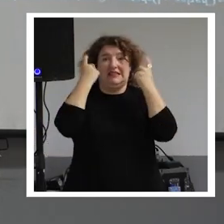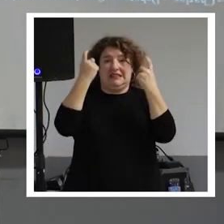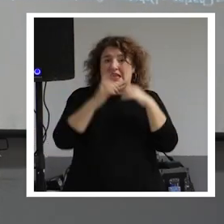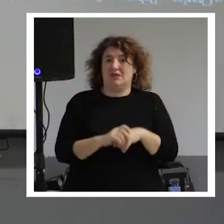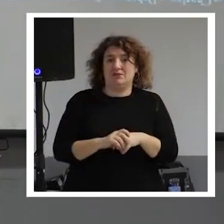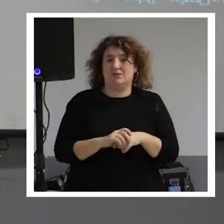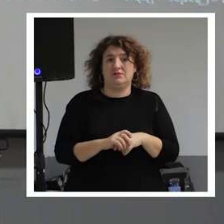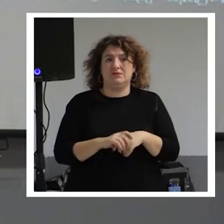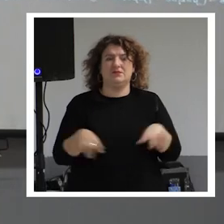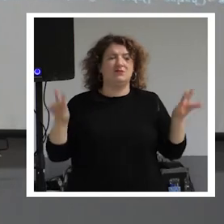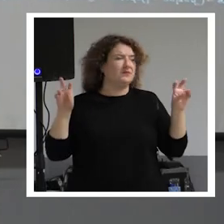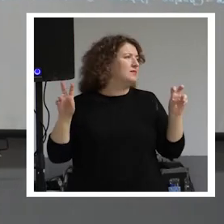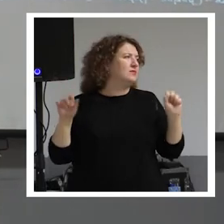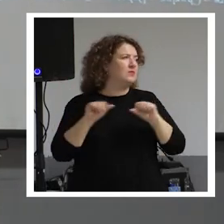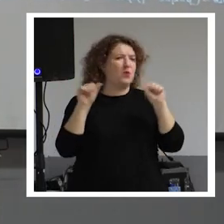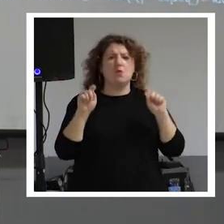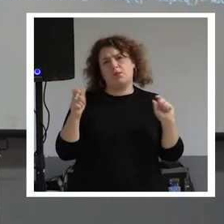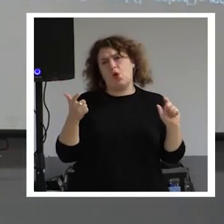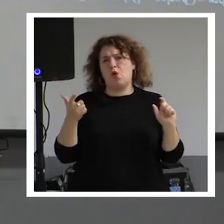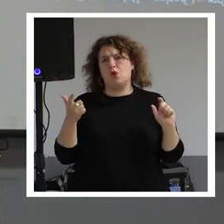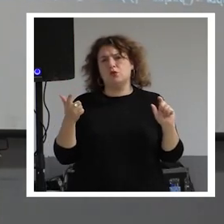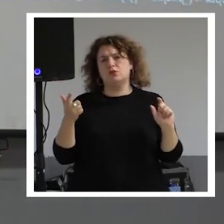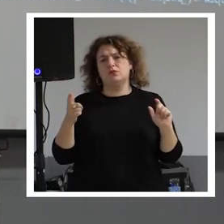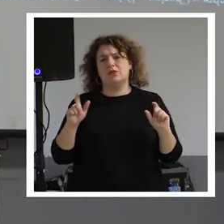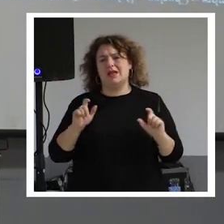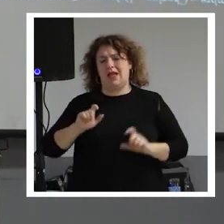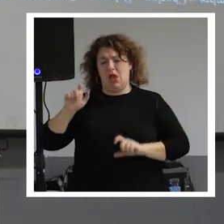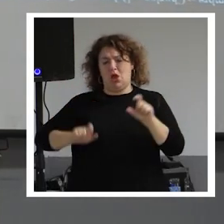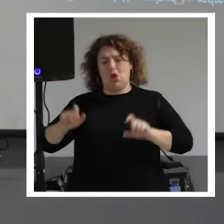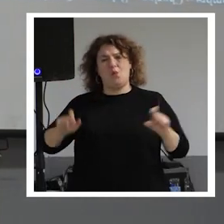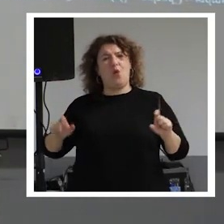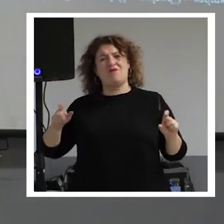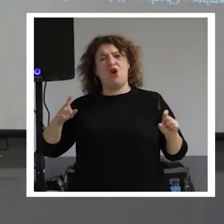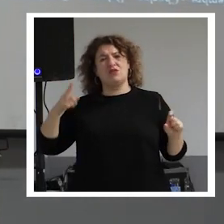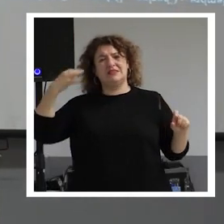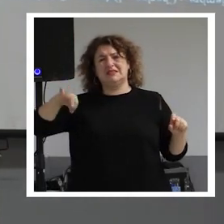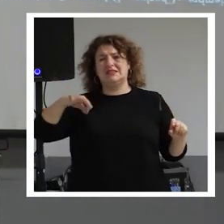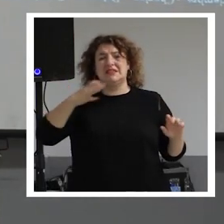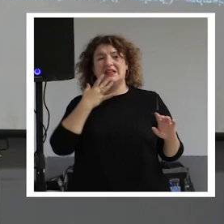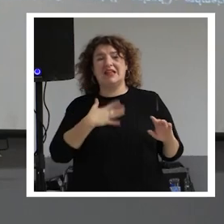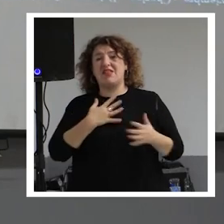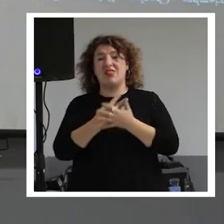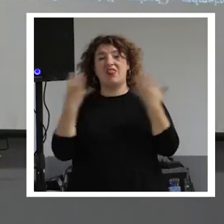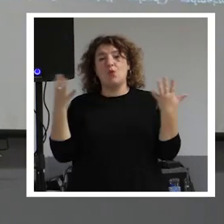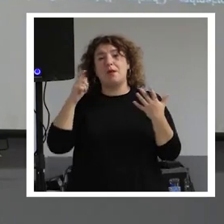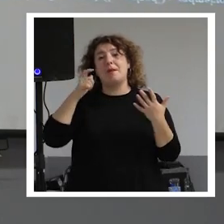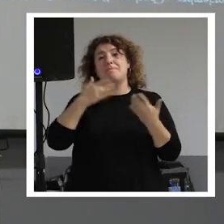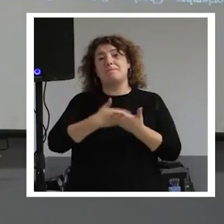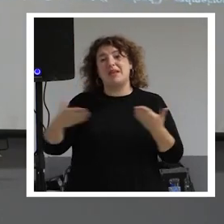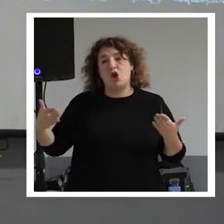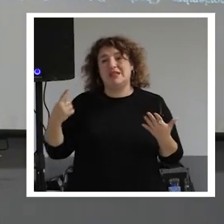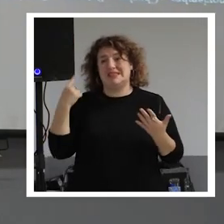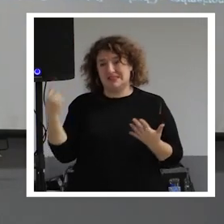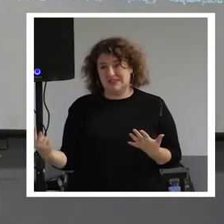para llevar a cabo nuestras ideas solo los que la vida neoliberal nos había entregado por lo tanto más bien